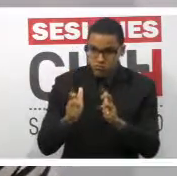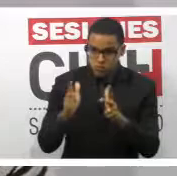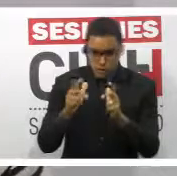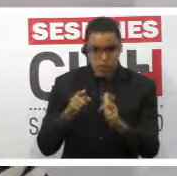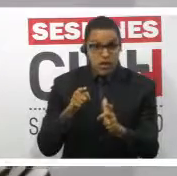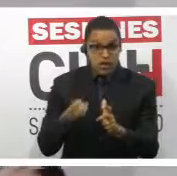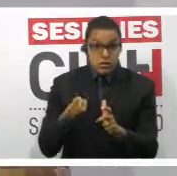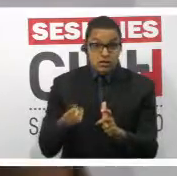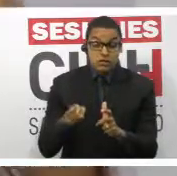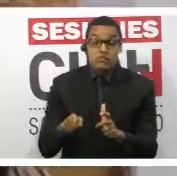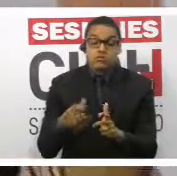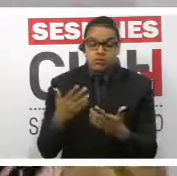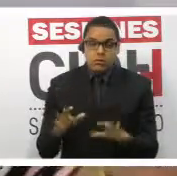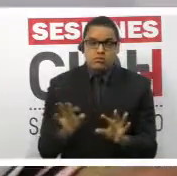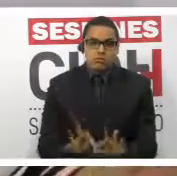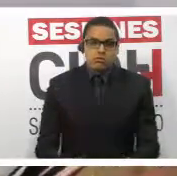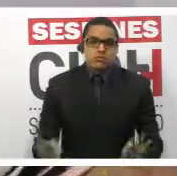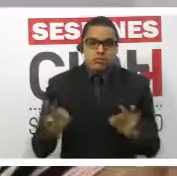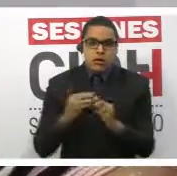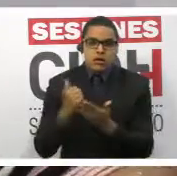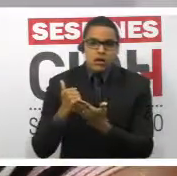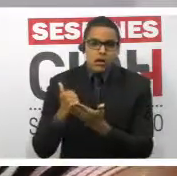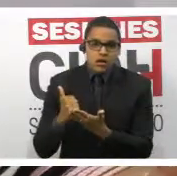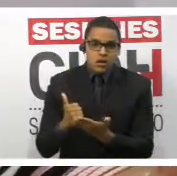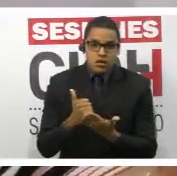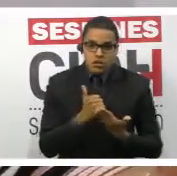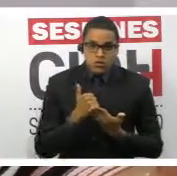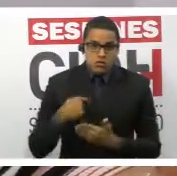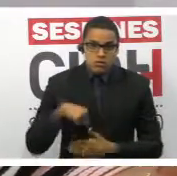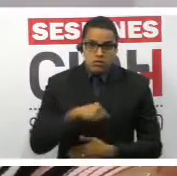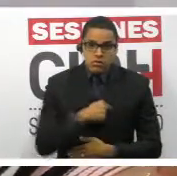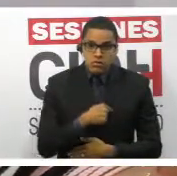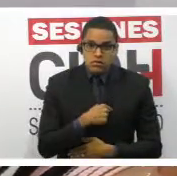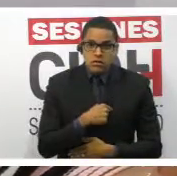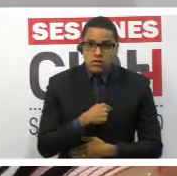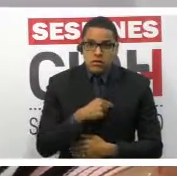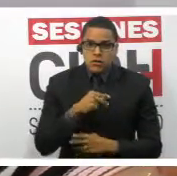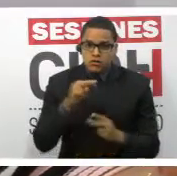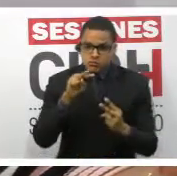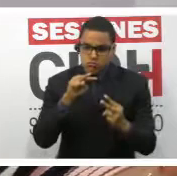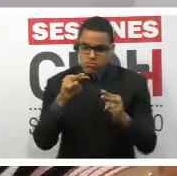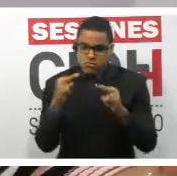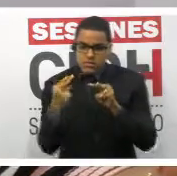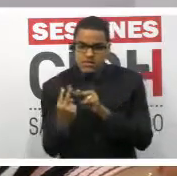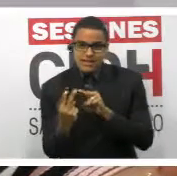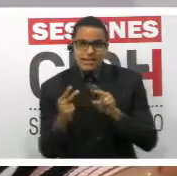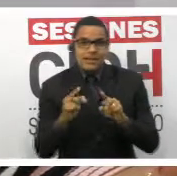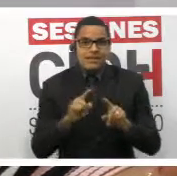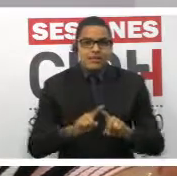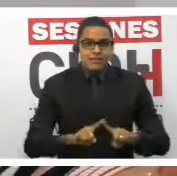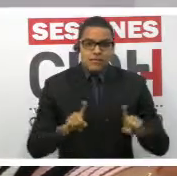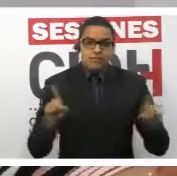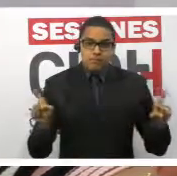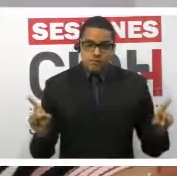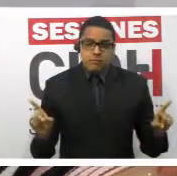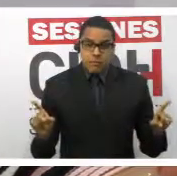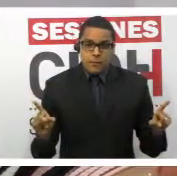tener una visión integral de la problemática